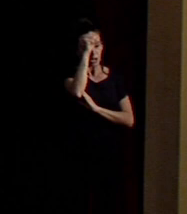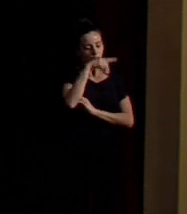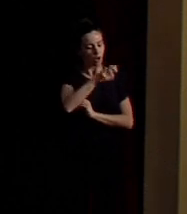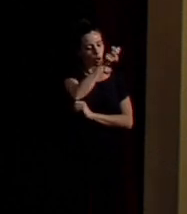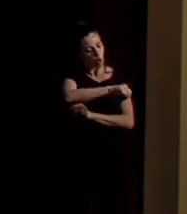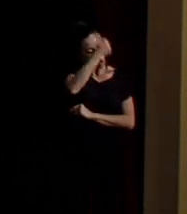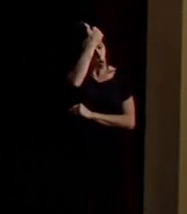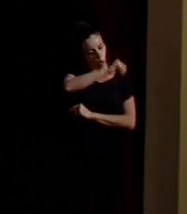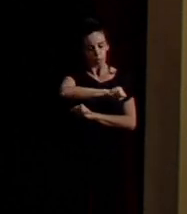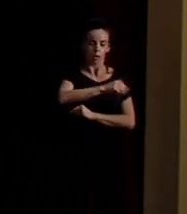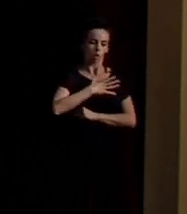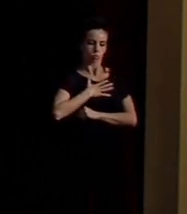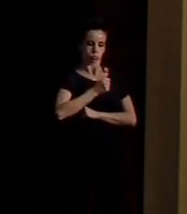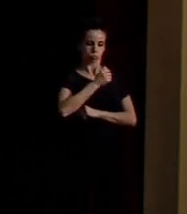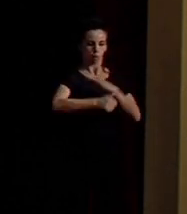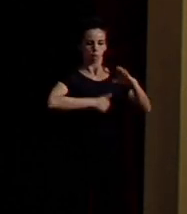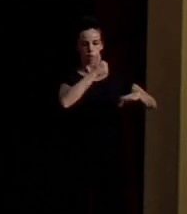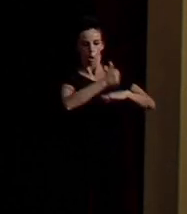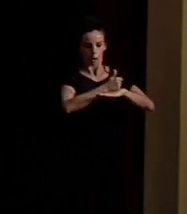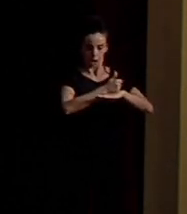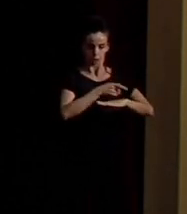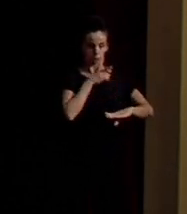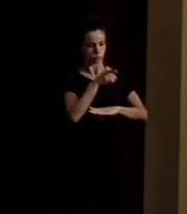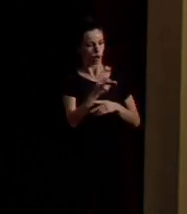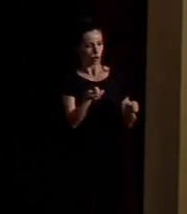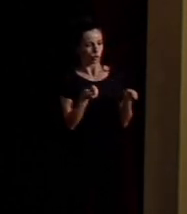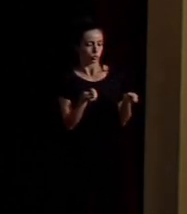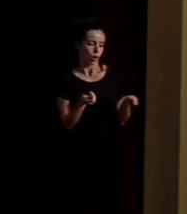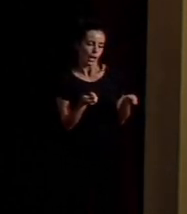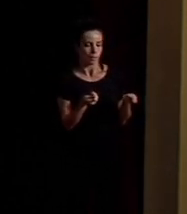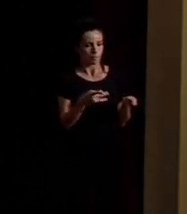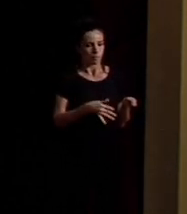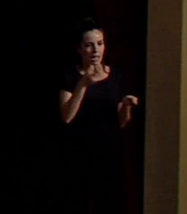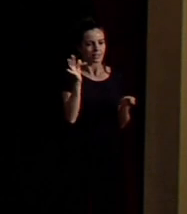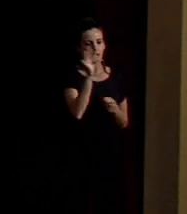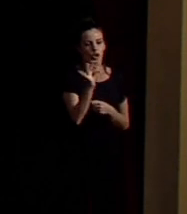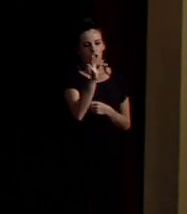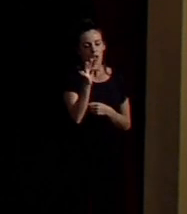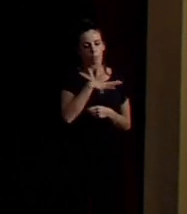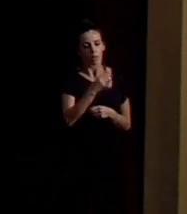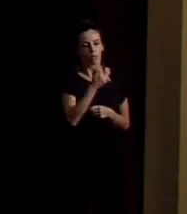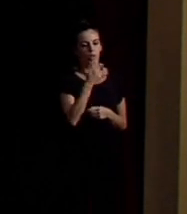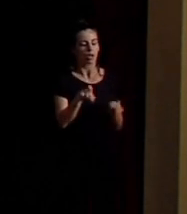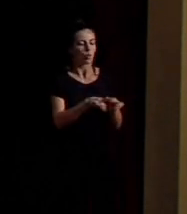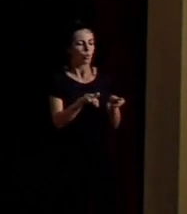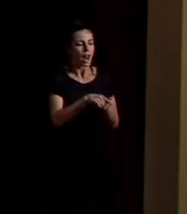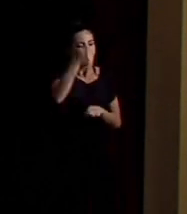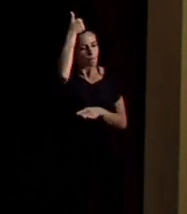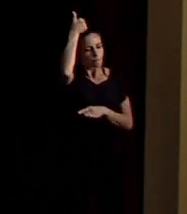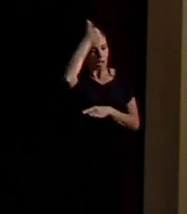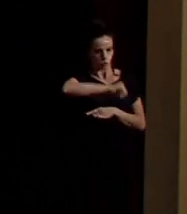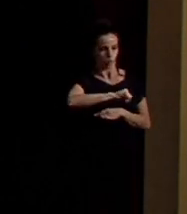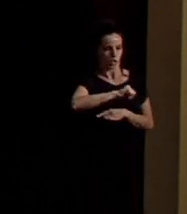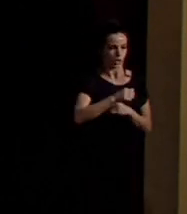dominante que ha sido lo que ha caracterizado lo que en términos más teóricos podemos identificar como la masculinidad